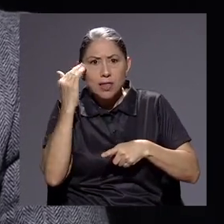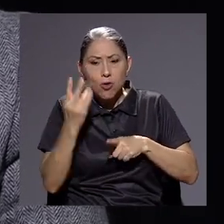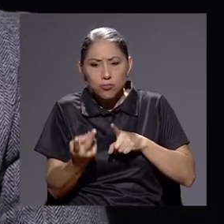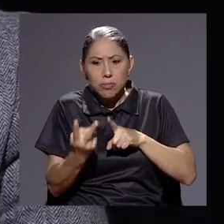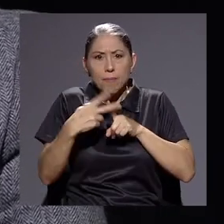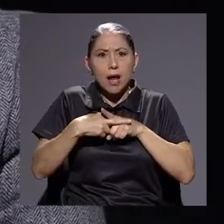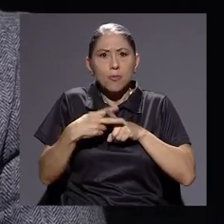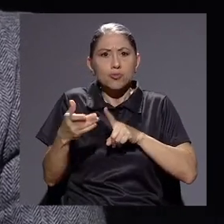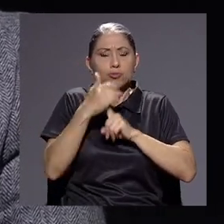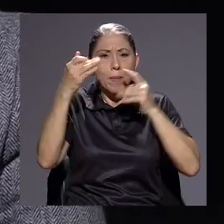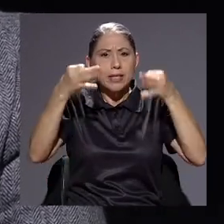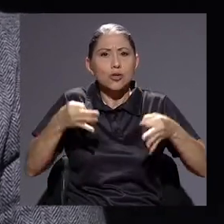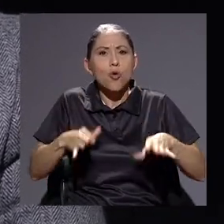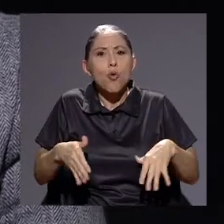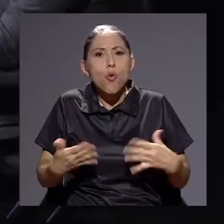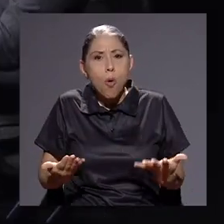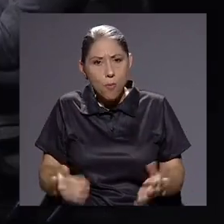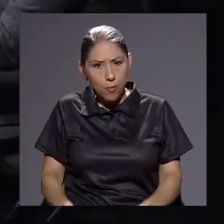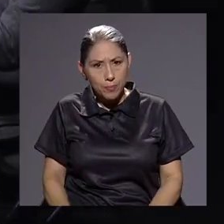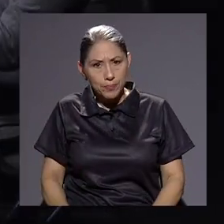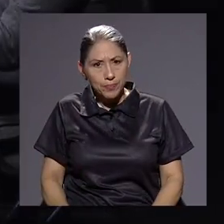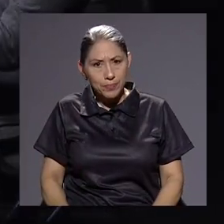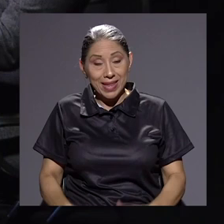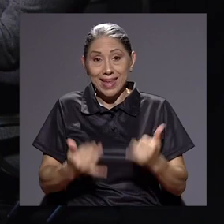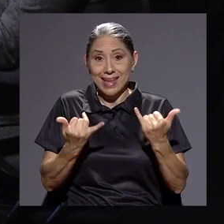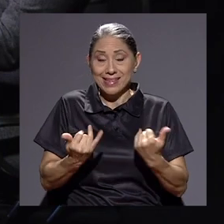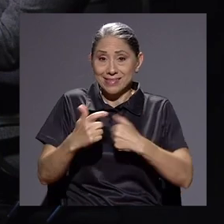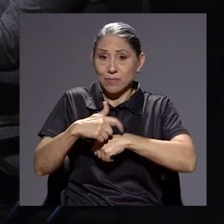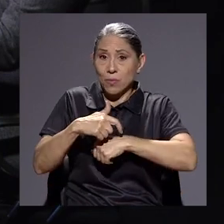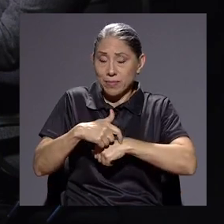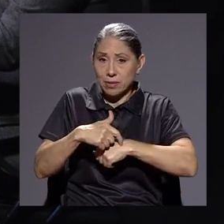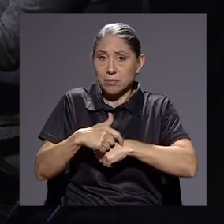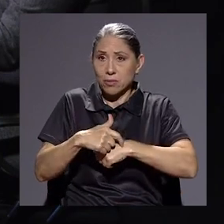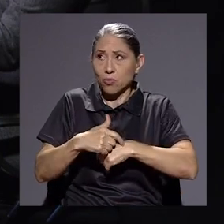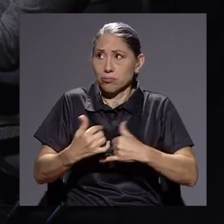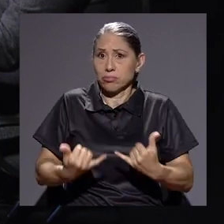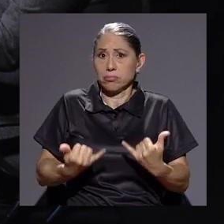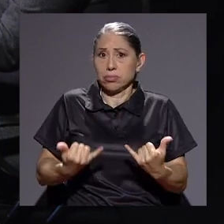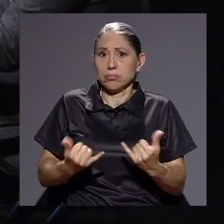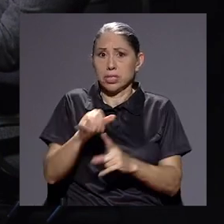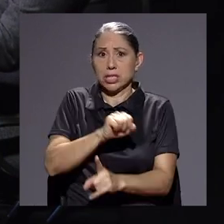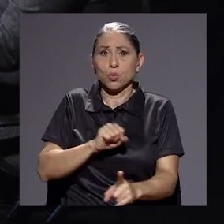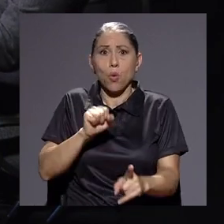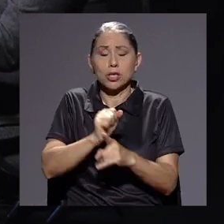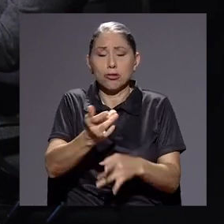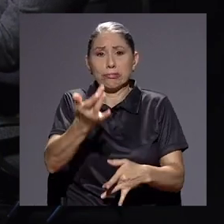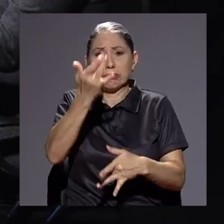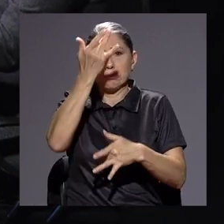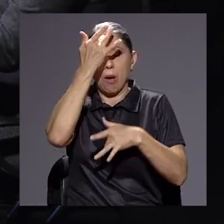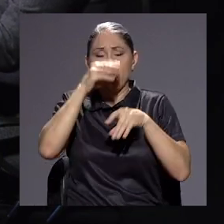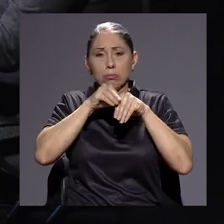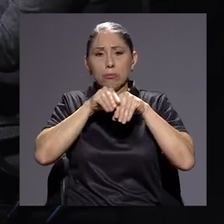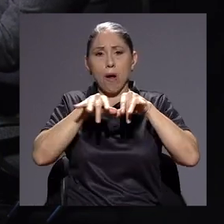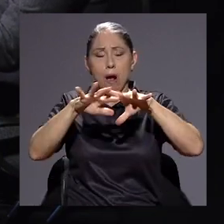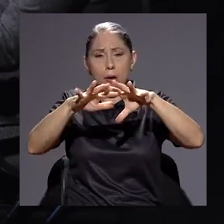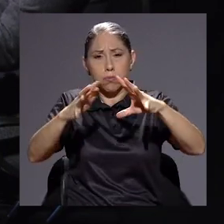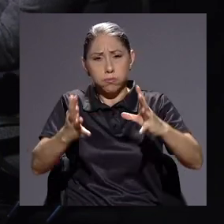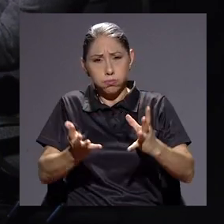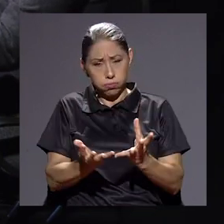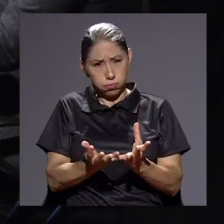el razonamiento para la toma de decisiones. En ese momento nos encontramos en una situación de pandemia en la